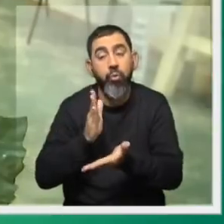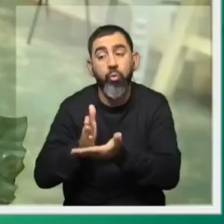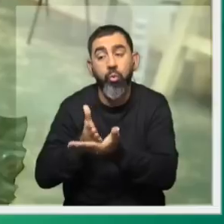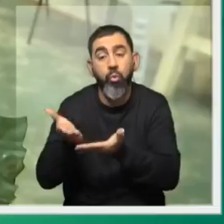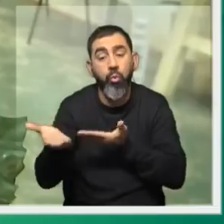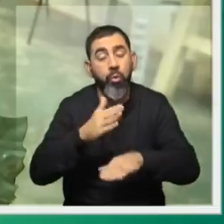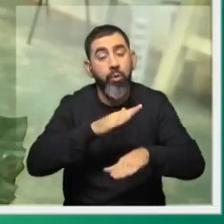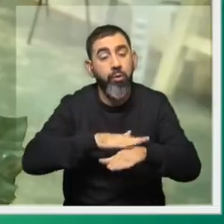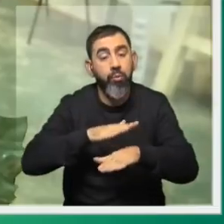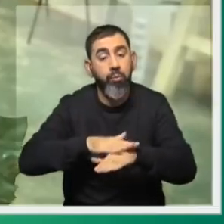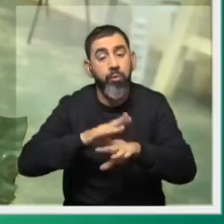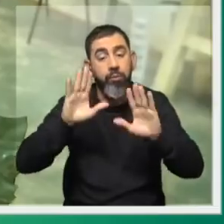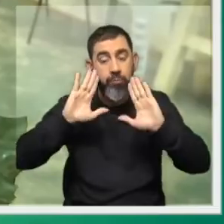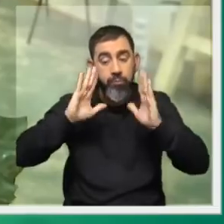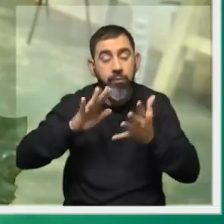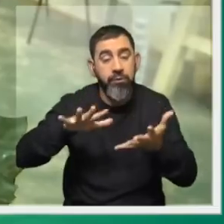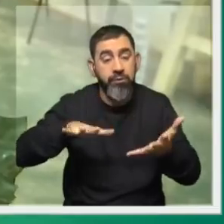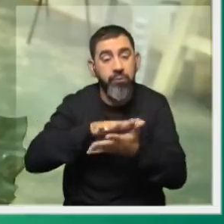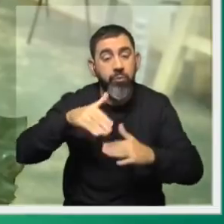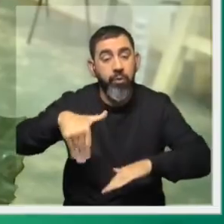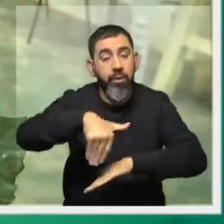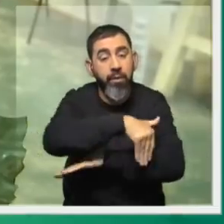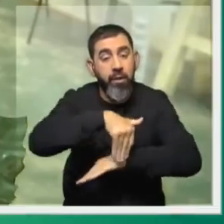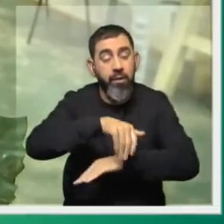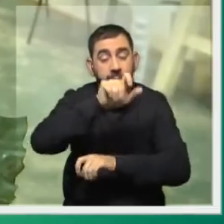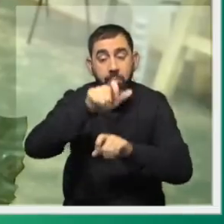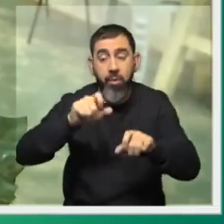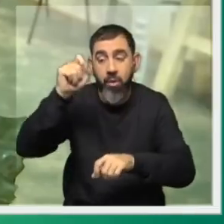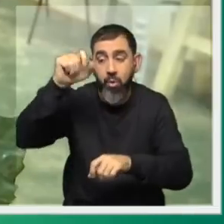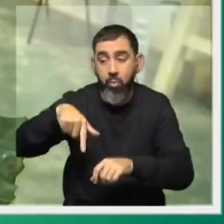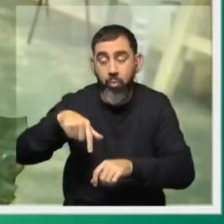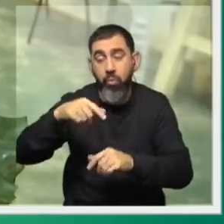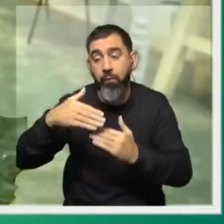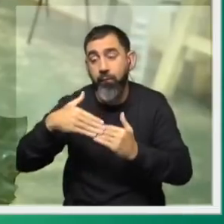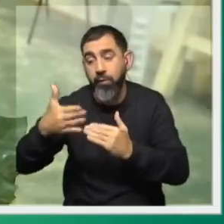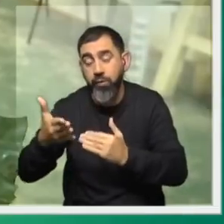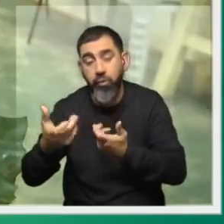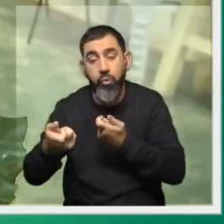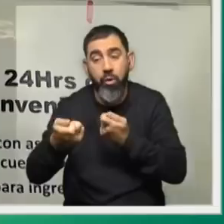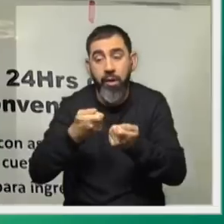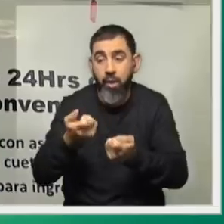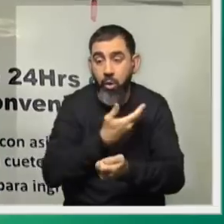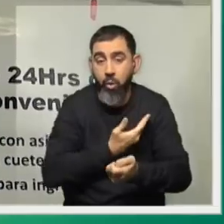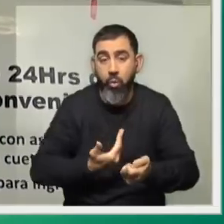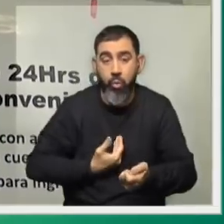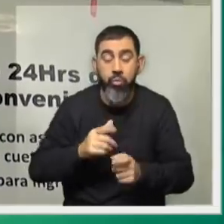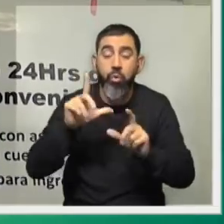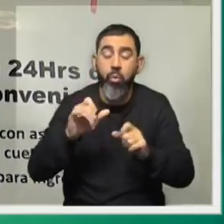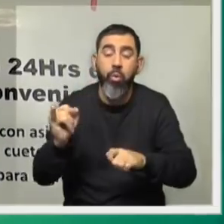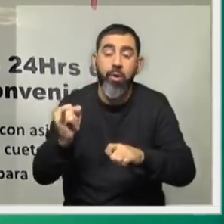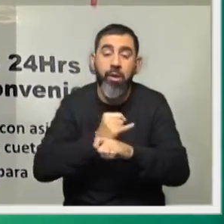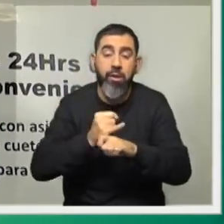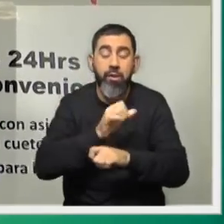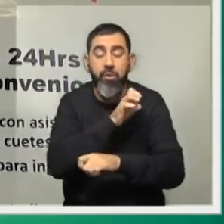que para abordar la situación de calle desde la persona de a el vecino el comerciante este Bueno ni que hablar las instituciones